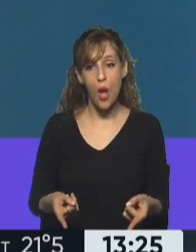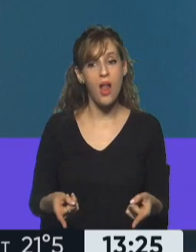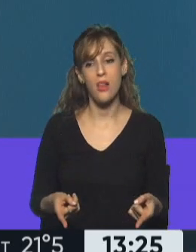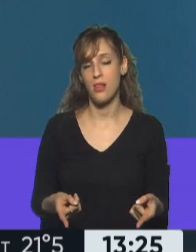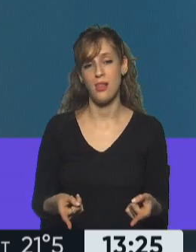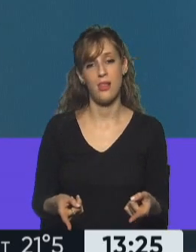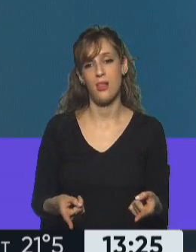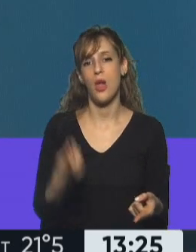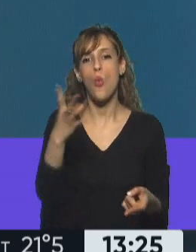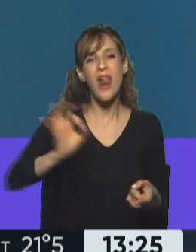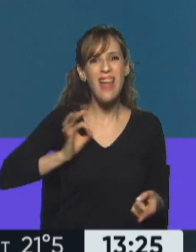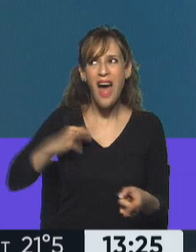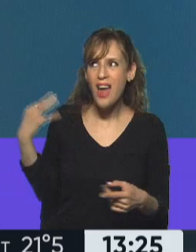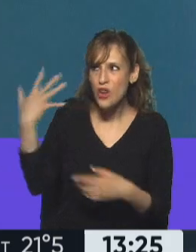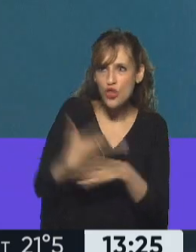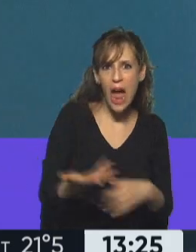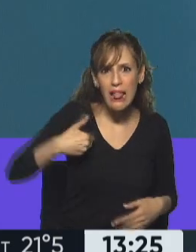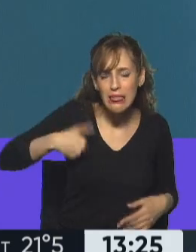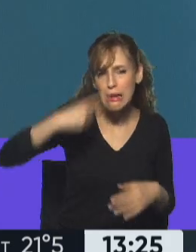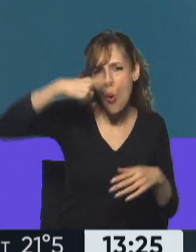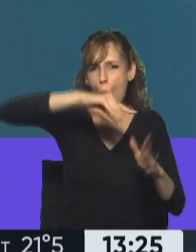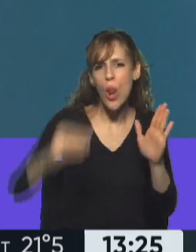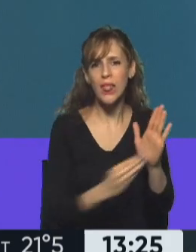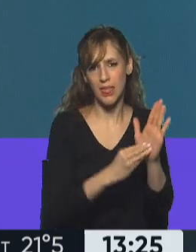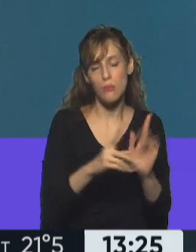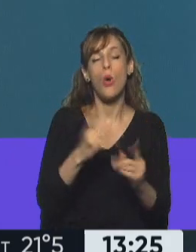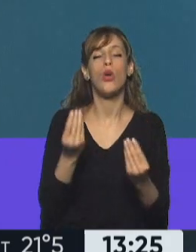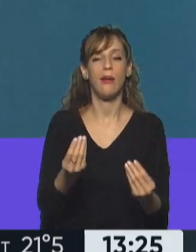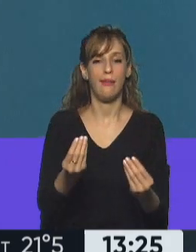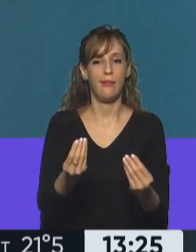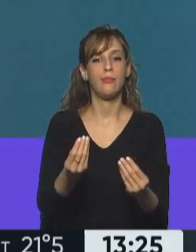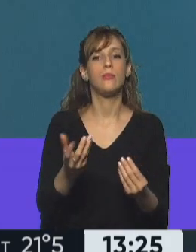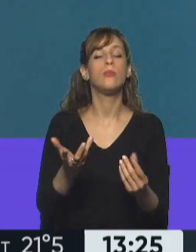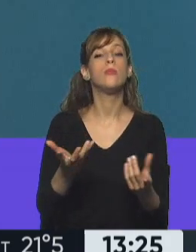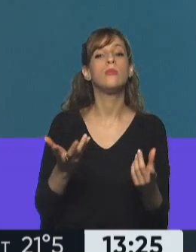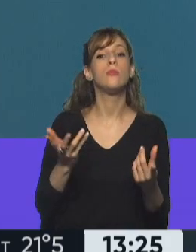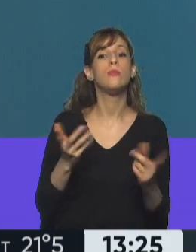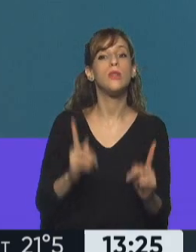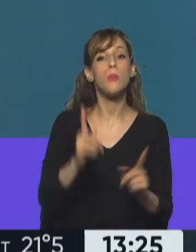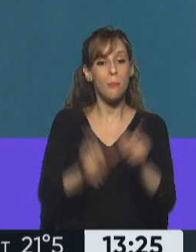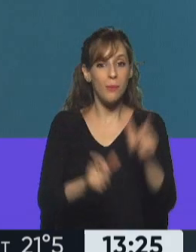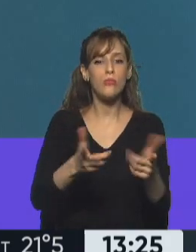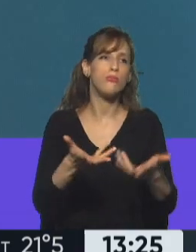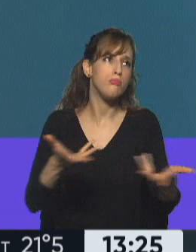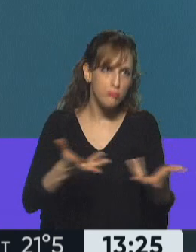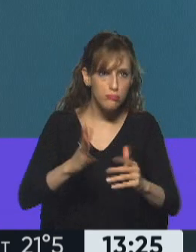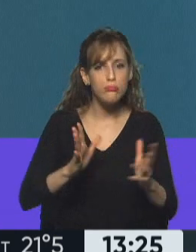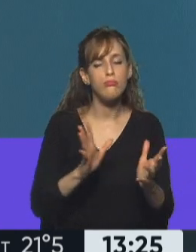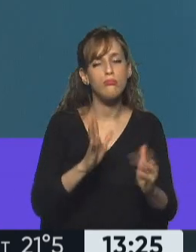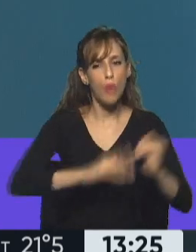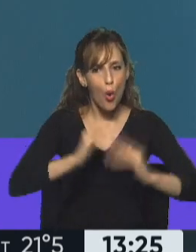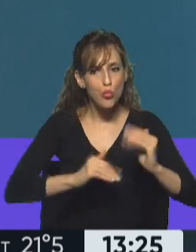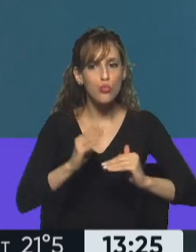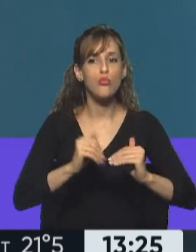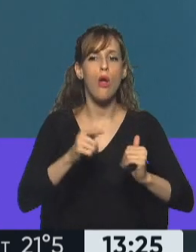de los últimos 40 años. Es decir, quien hoy construye en dólares, cuando vuelva a crecer, como está creciendo la economía, y